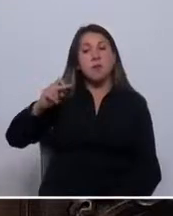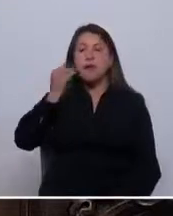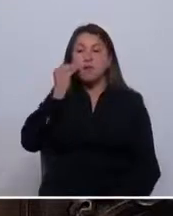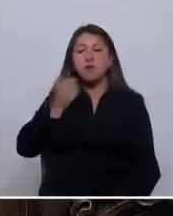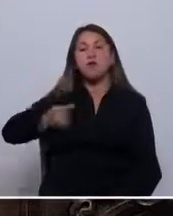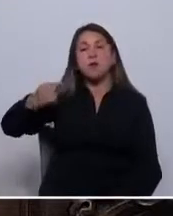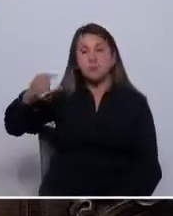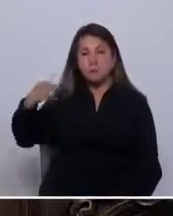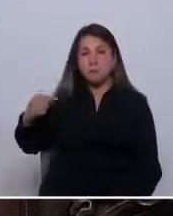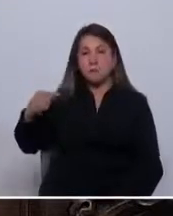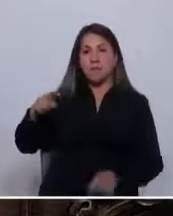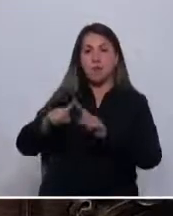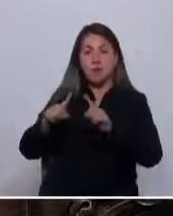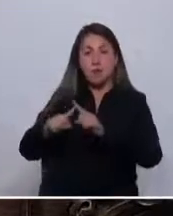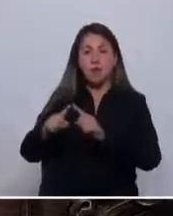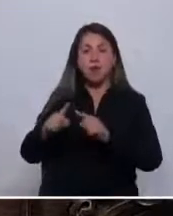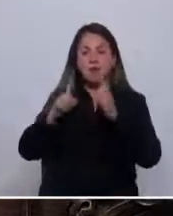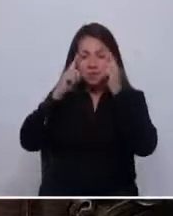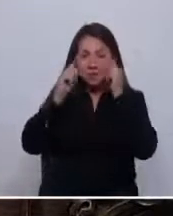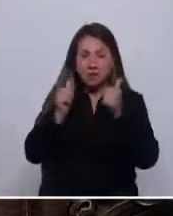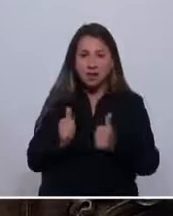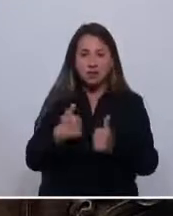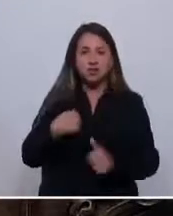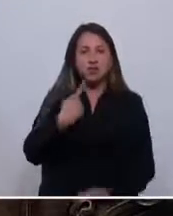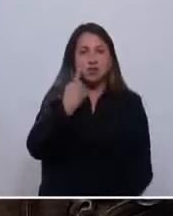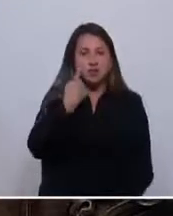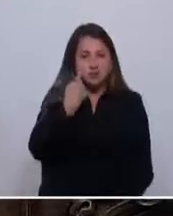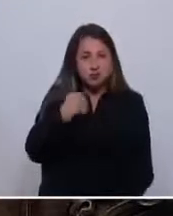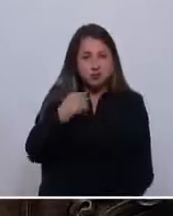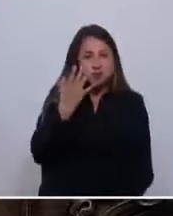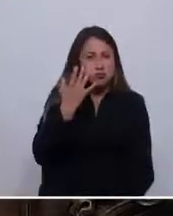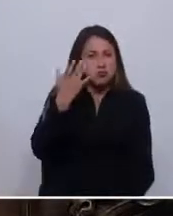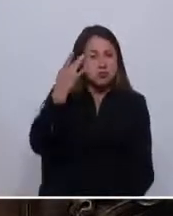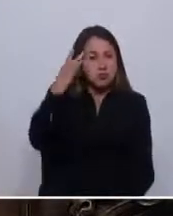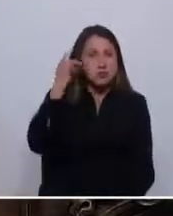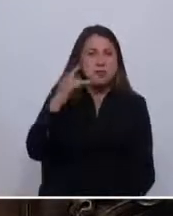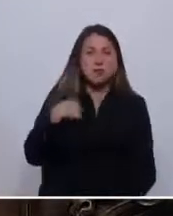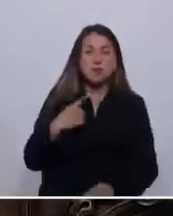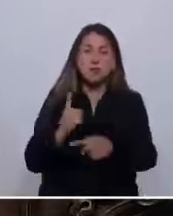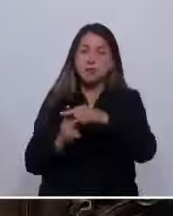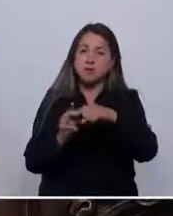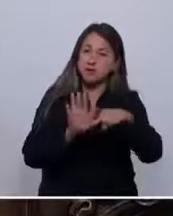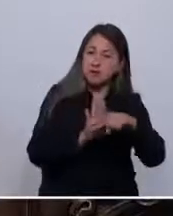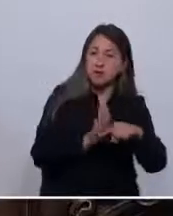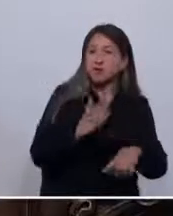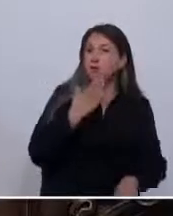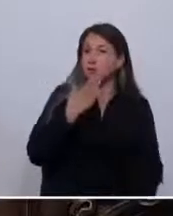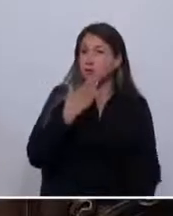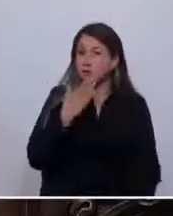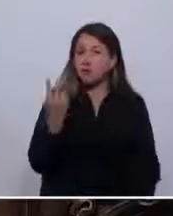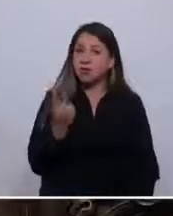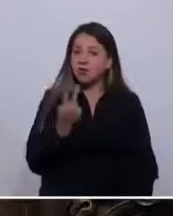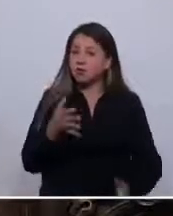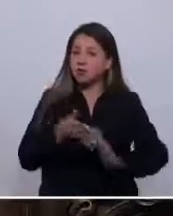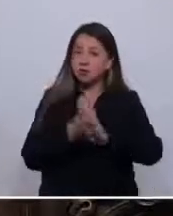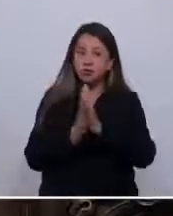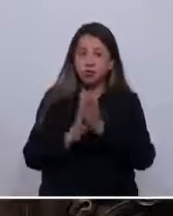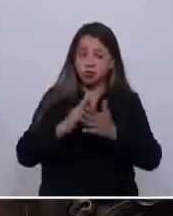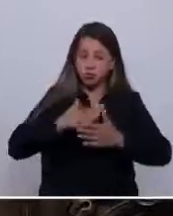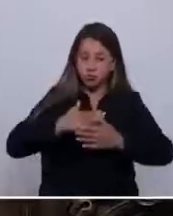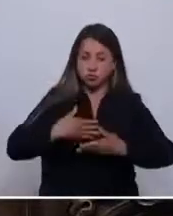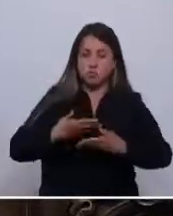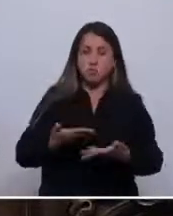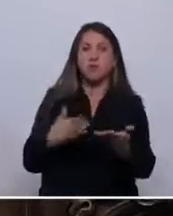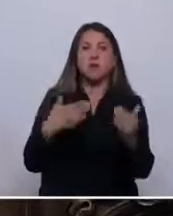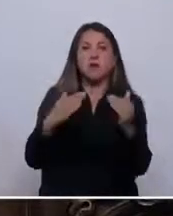todos mis talentos, conocimientos, con mis virtudes, pero también con mis defectos. Una casa